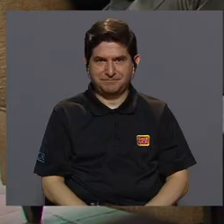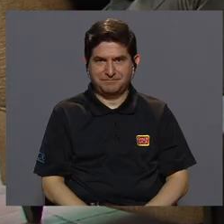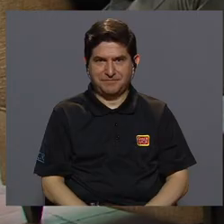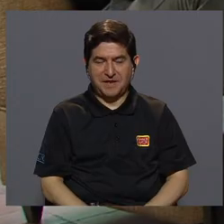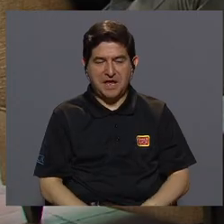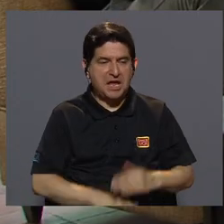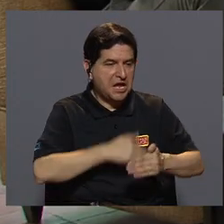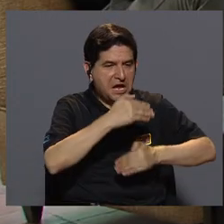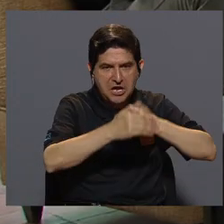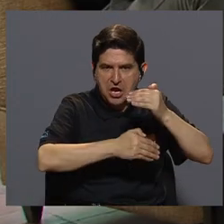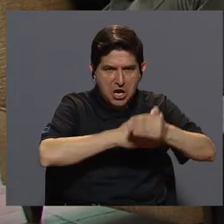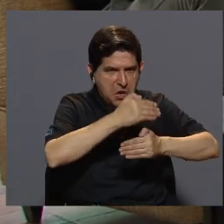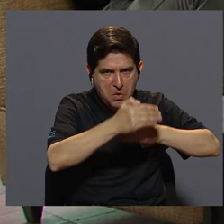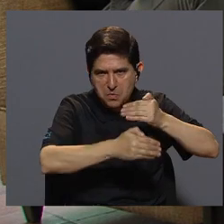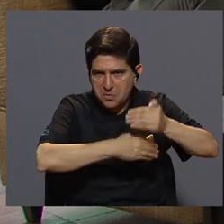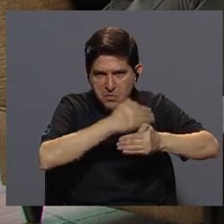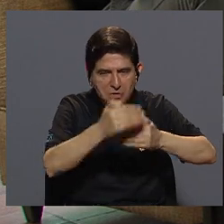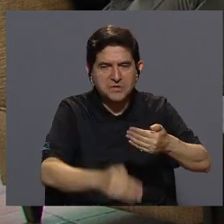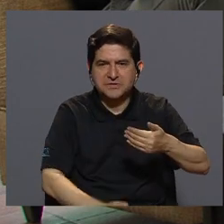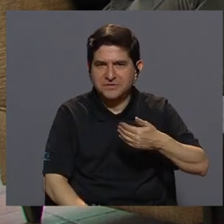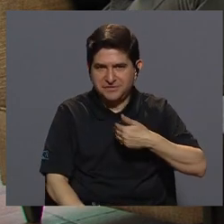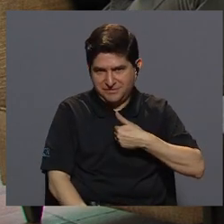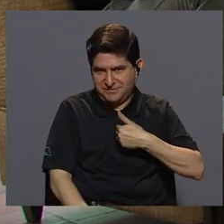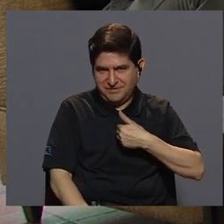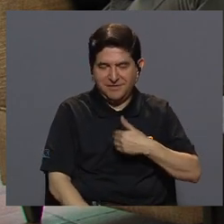en el burumbún